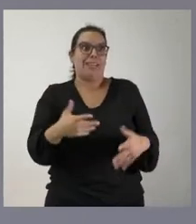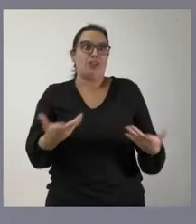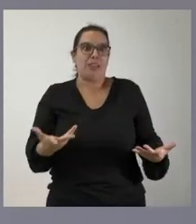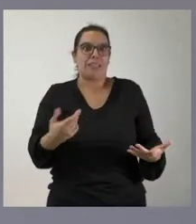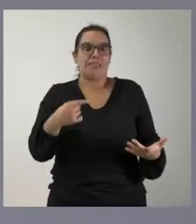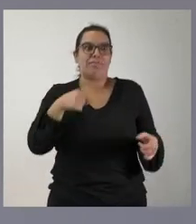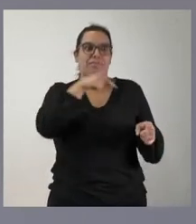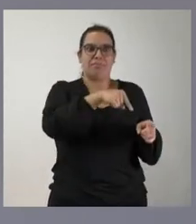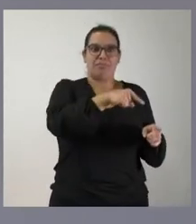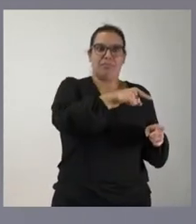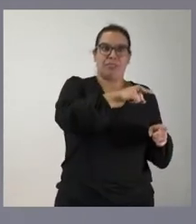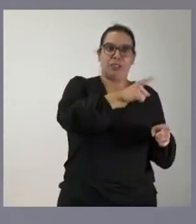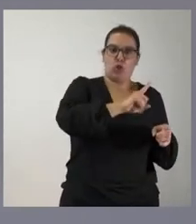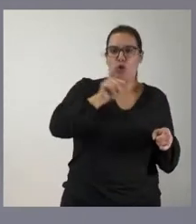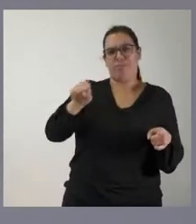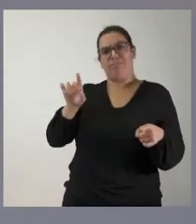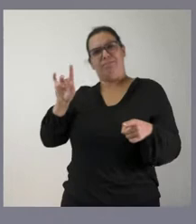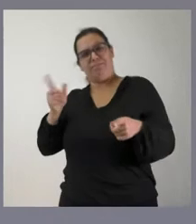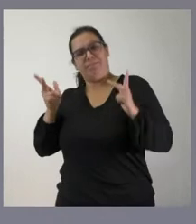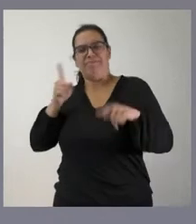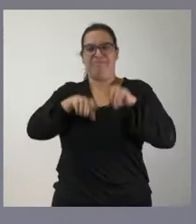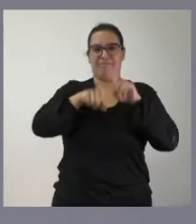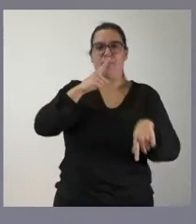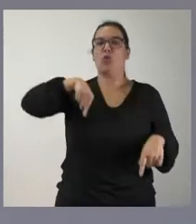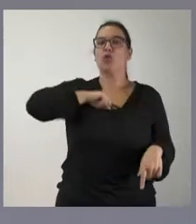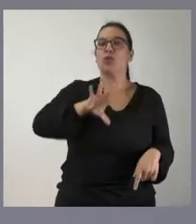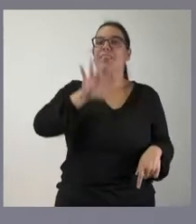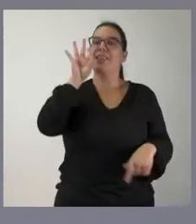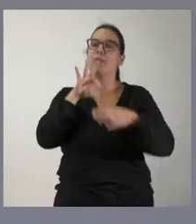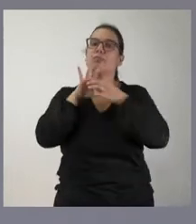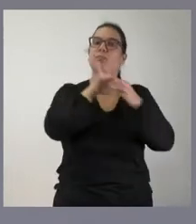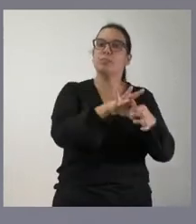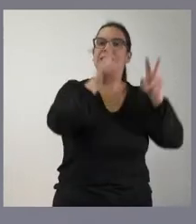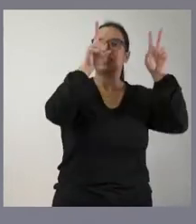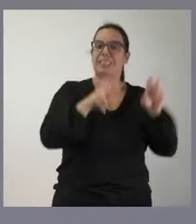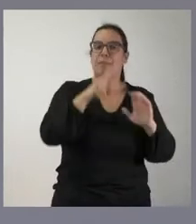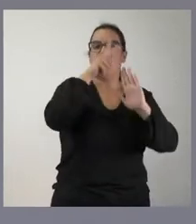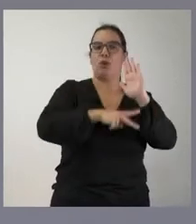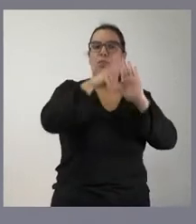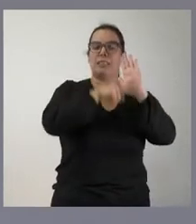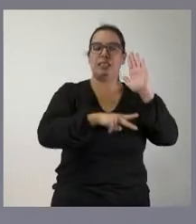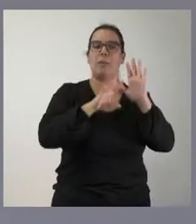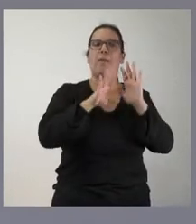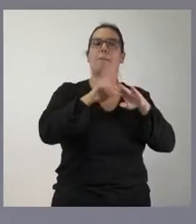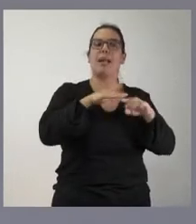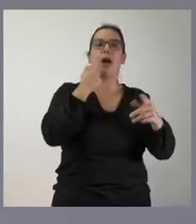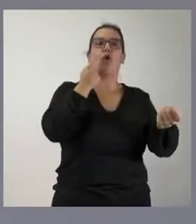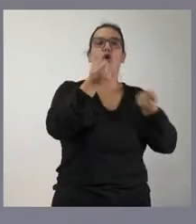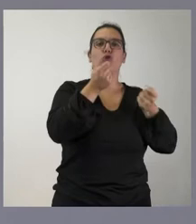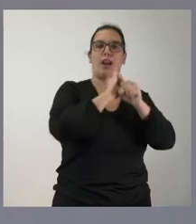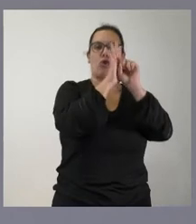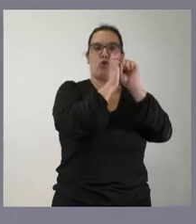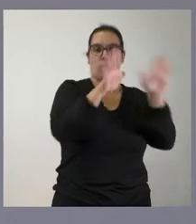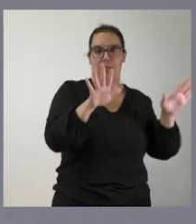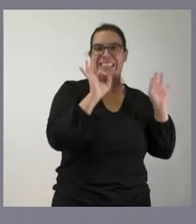Otro aspecto llevaría otra reflexión diferente la decisión que Nosotros tomamos es la que tiene que ver por el ámbito de salud pública para el control de una pandemia que